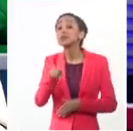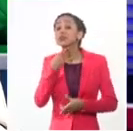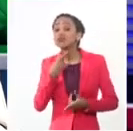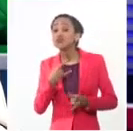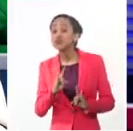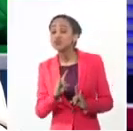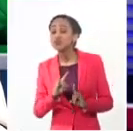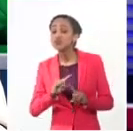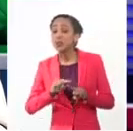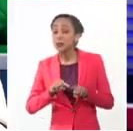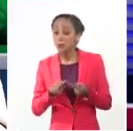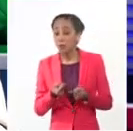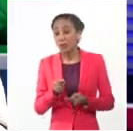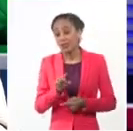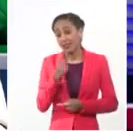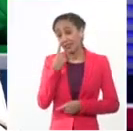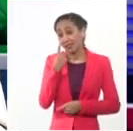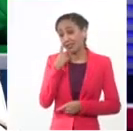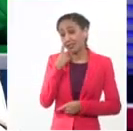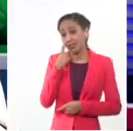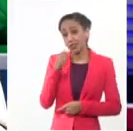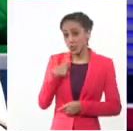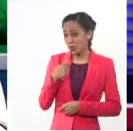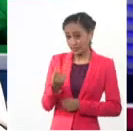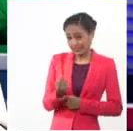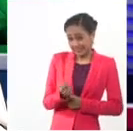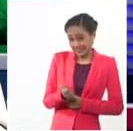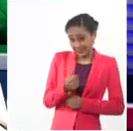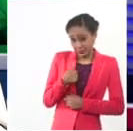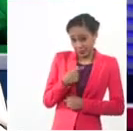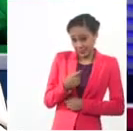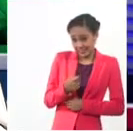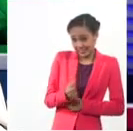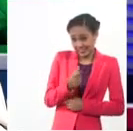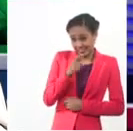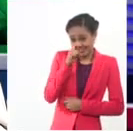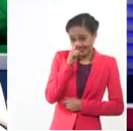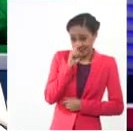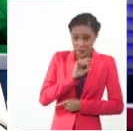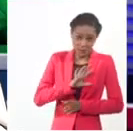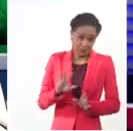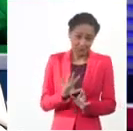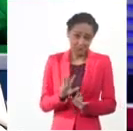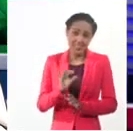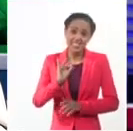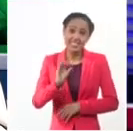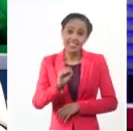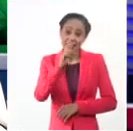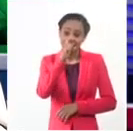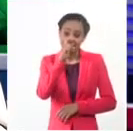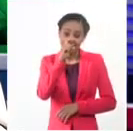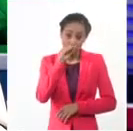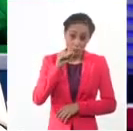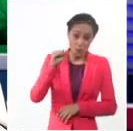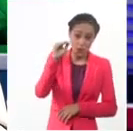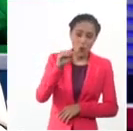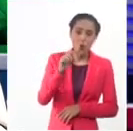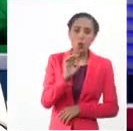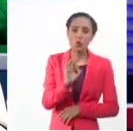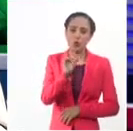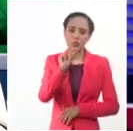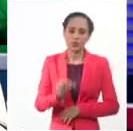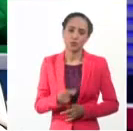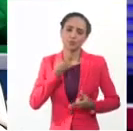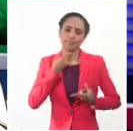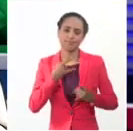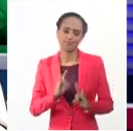tienen esta edad, y ya yo próximamente voy a caer por allá, ¿no? 70 años y más, pues 8 fallecidos,